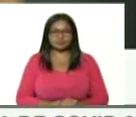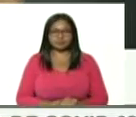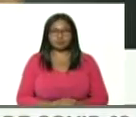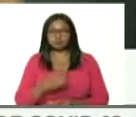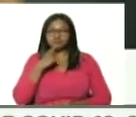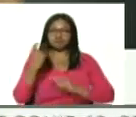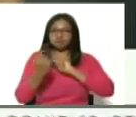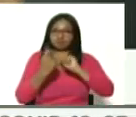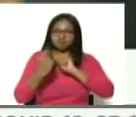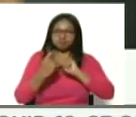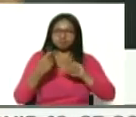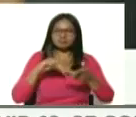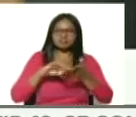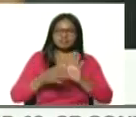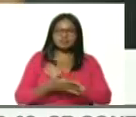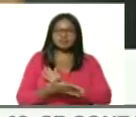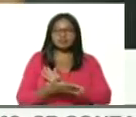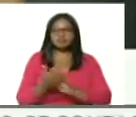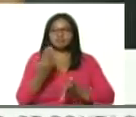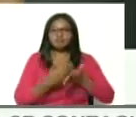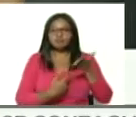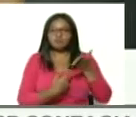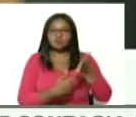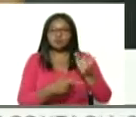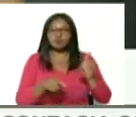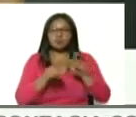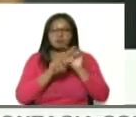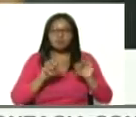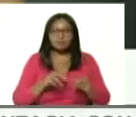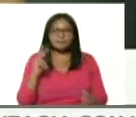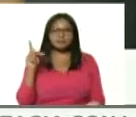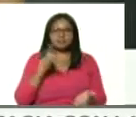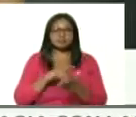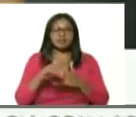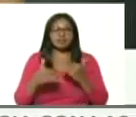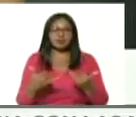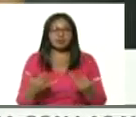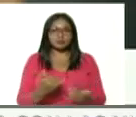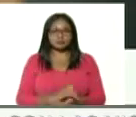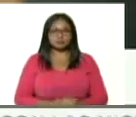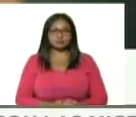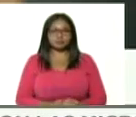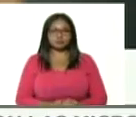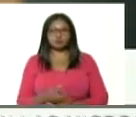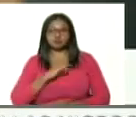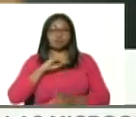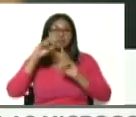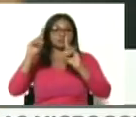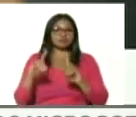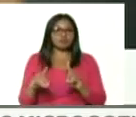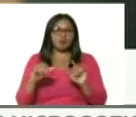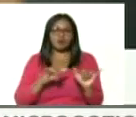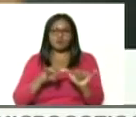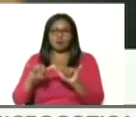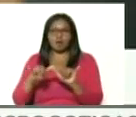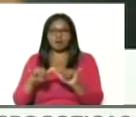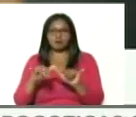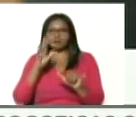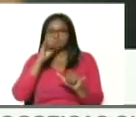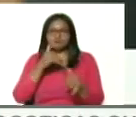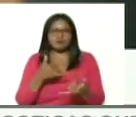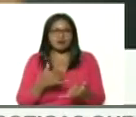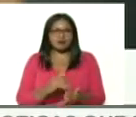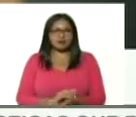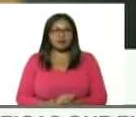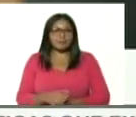debate, si protagonismo y participación era lo mismo. Y decidimos, no es lo mismo. No es lo mismo